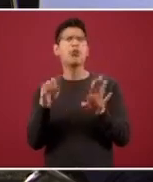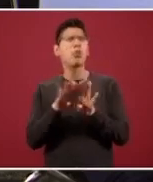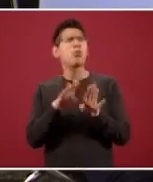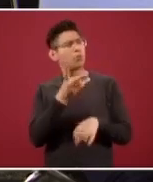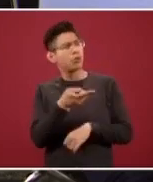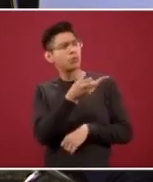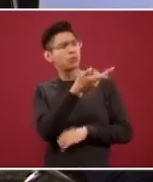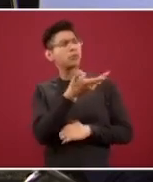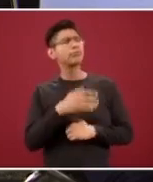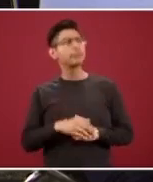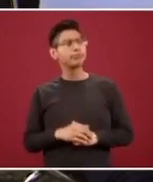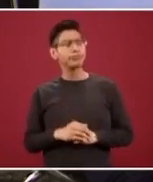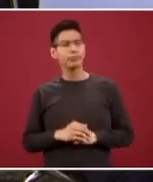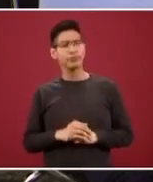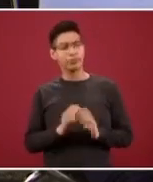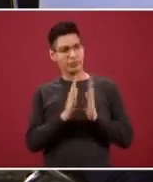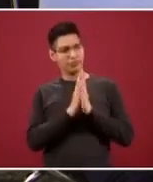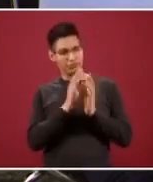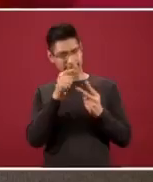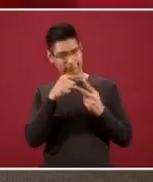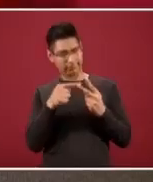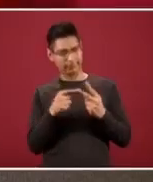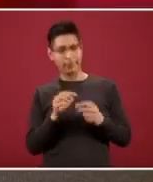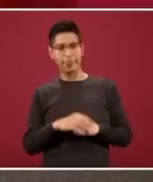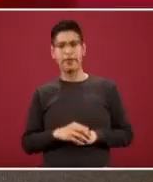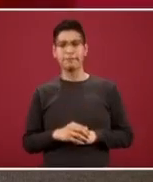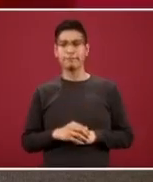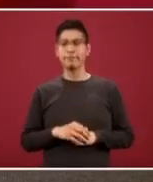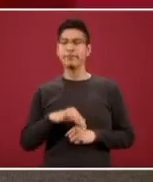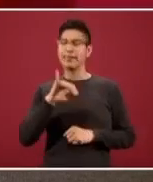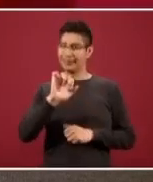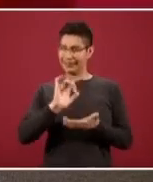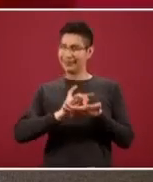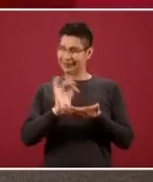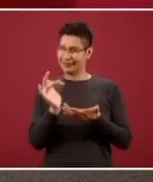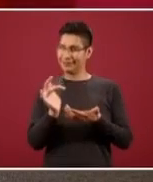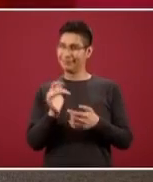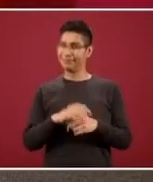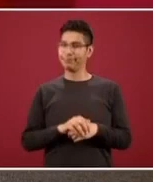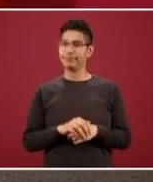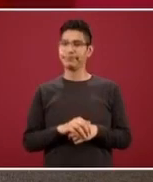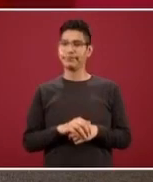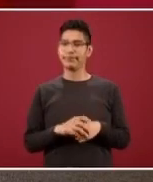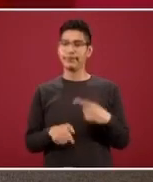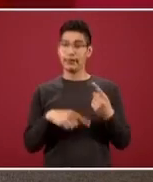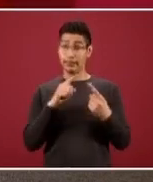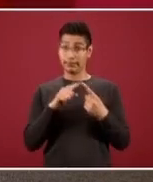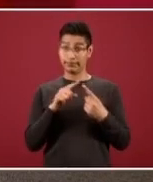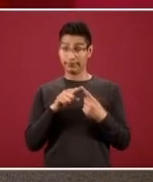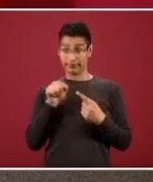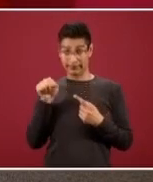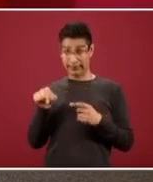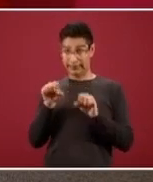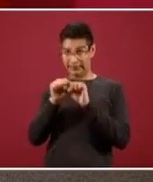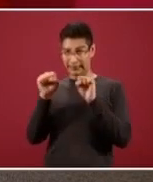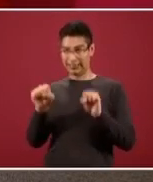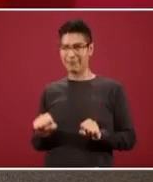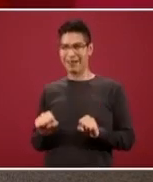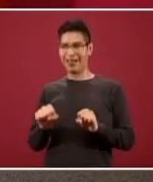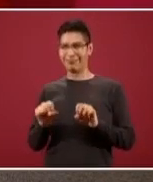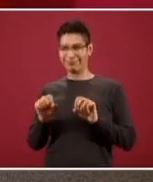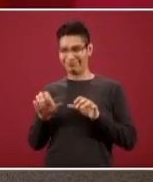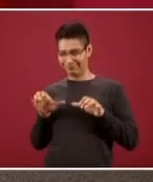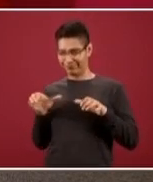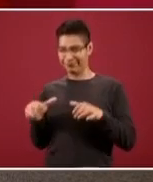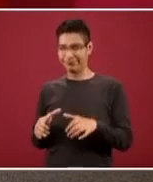coronavirus? Por favor. Bien, sí, gracias. En cuestión de la Unidad de Inteligencia Epidemiológica y Sanitaria, quiero